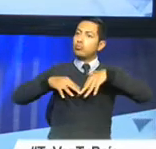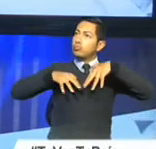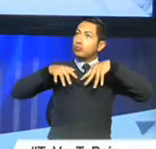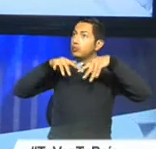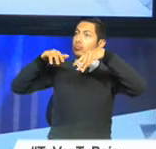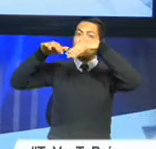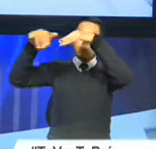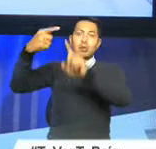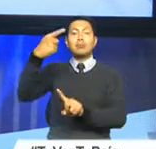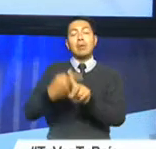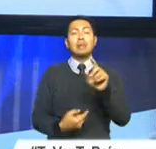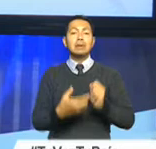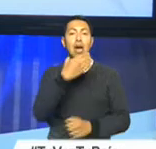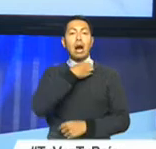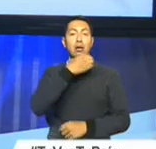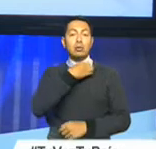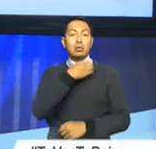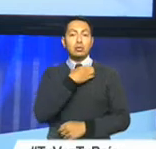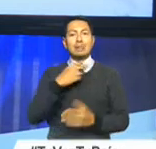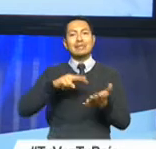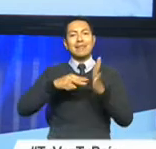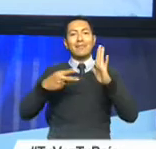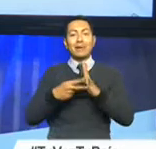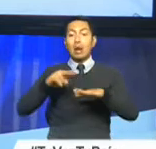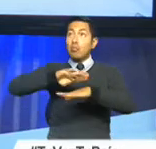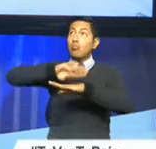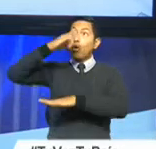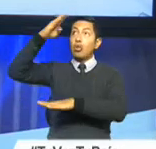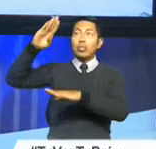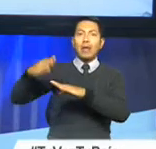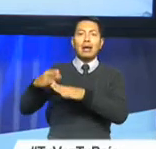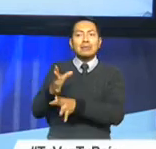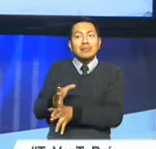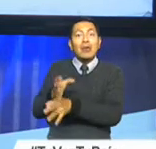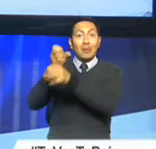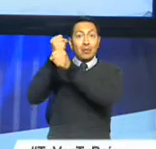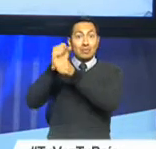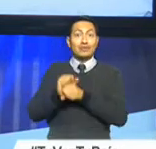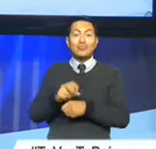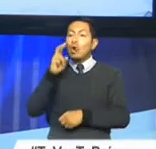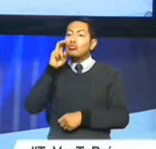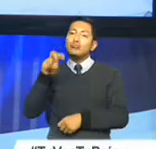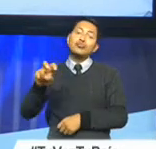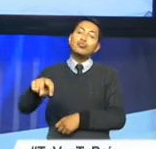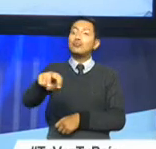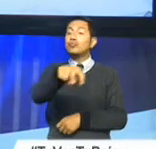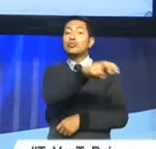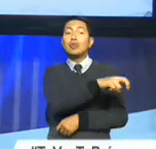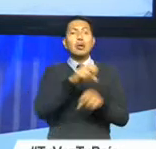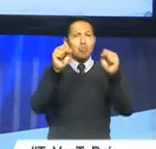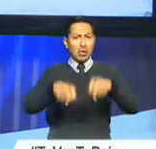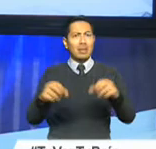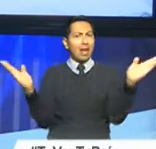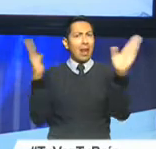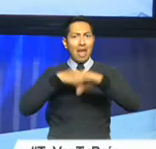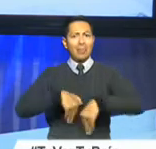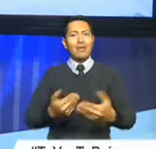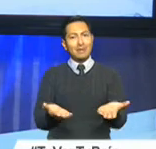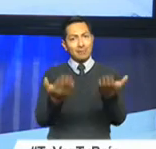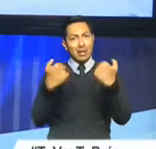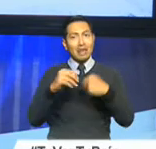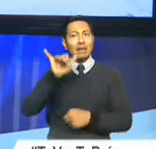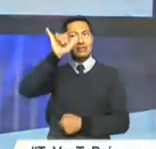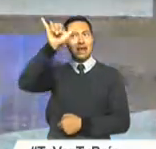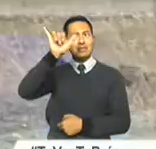esto como parte de la campaña Montaña Segura. Estas excursiones son gratuitas para la ciudadanía y se llevarán a cabo los sábados de este